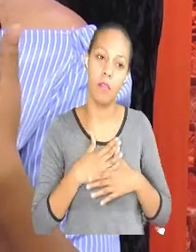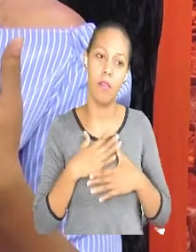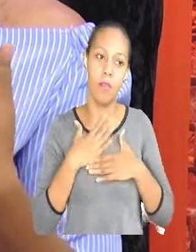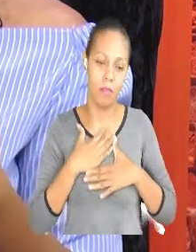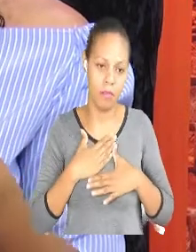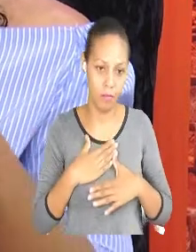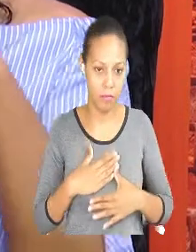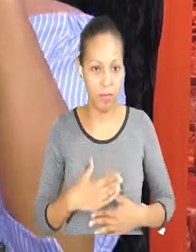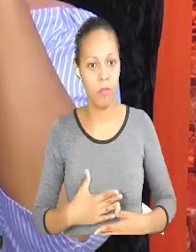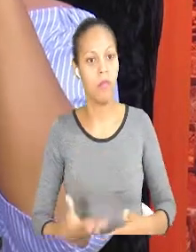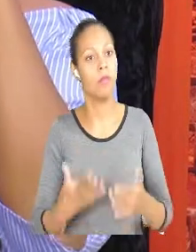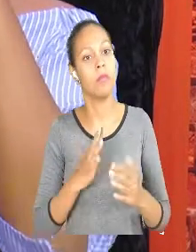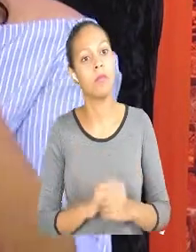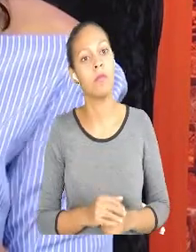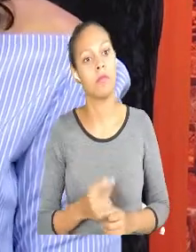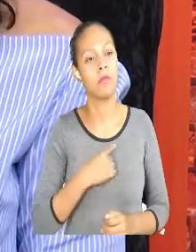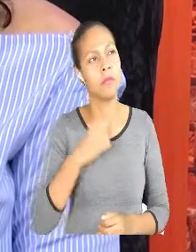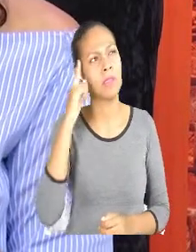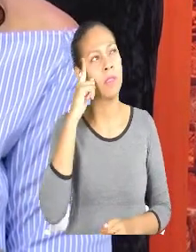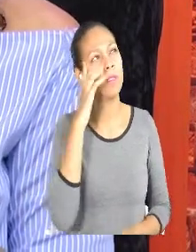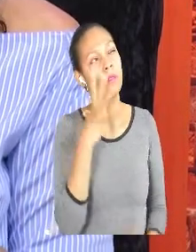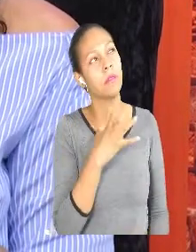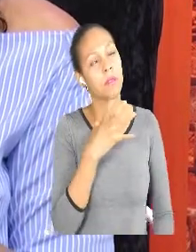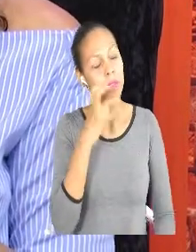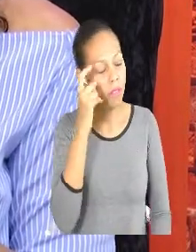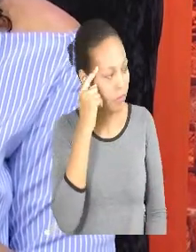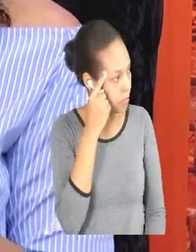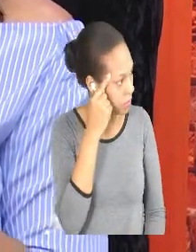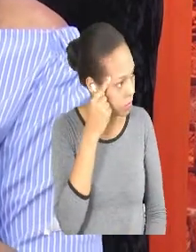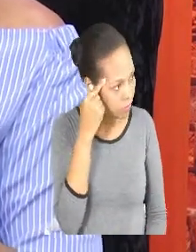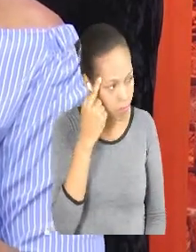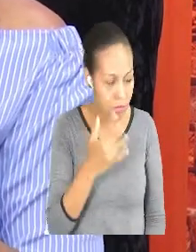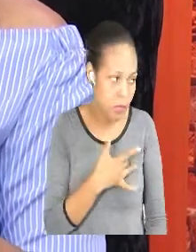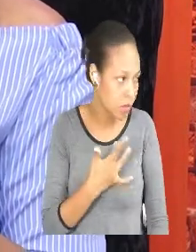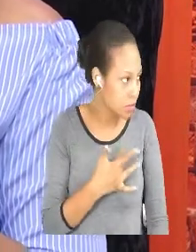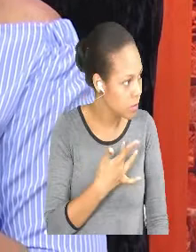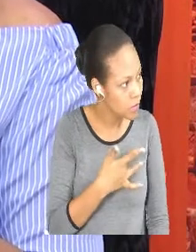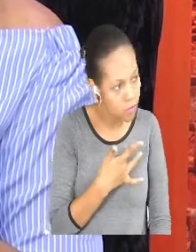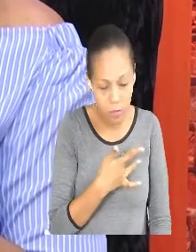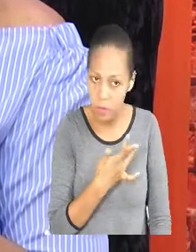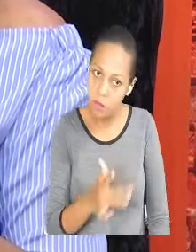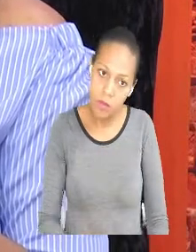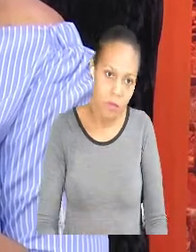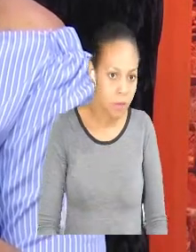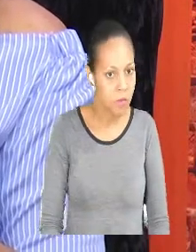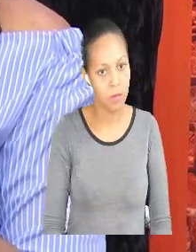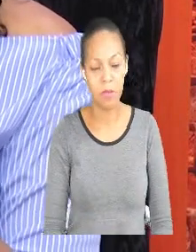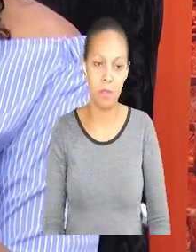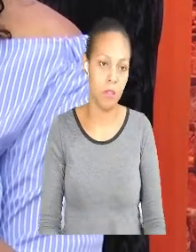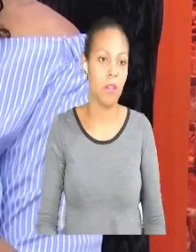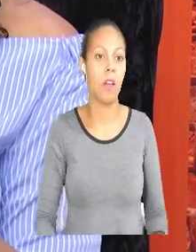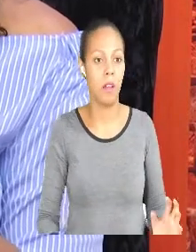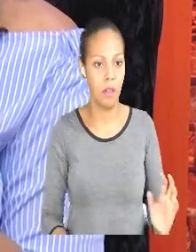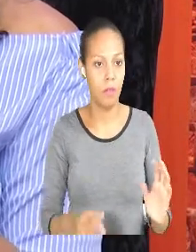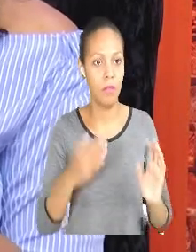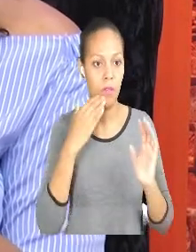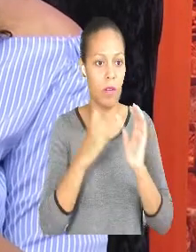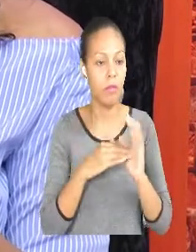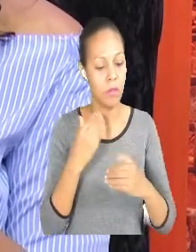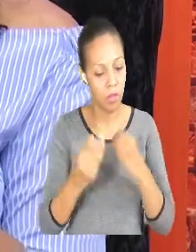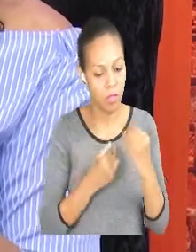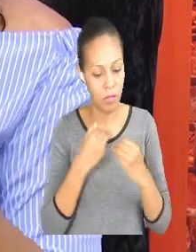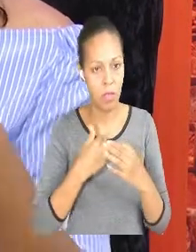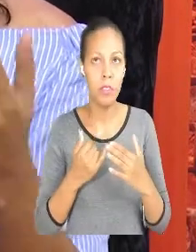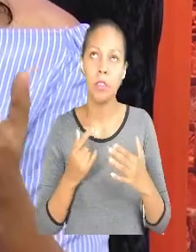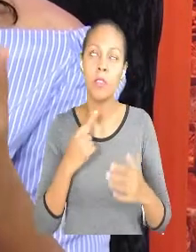de ese sentimiento de rabia, si estamos pensando en ese momento, en la molestia que tenemos, es porque dejamos de llegar hasta 10 y empezamos a contar hasta 12. O